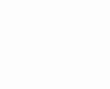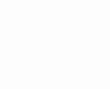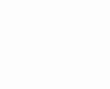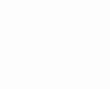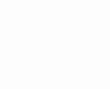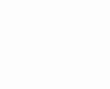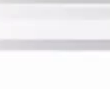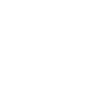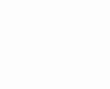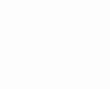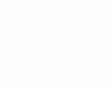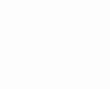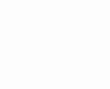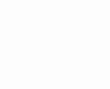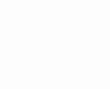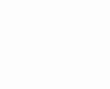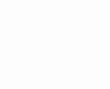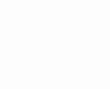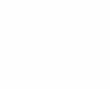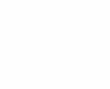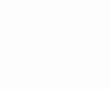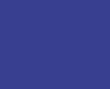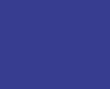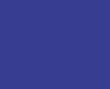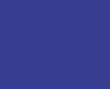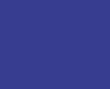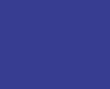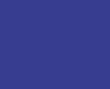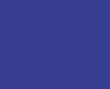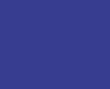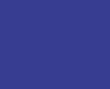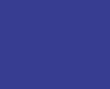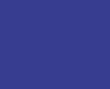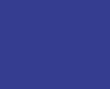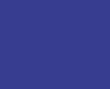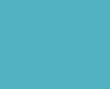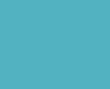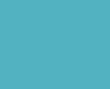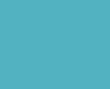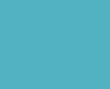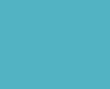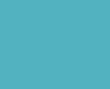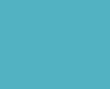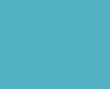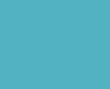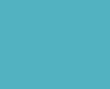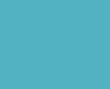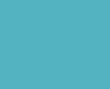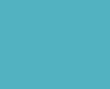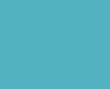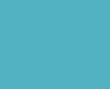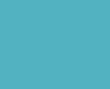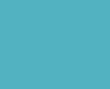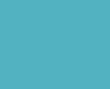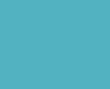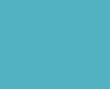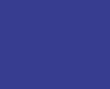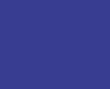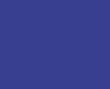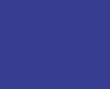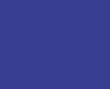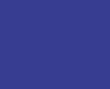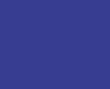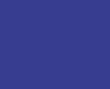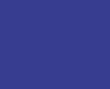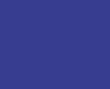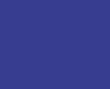trámites desde tu casa o acércate a la oficina más cercana. No te pierdas esta oportunidad de pagar hasta un 70% menos.